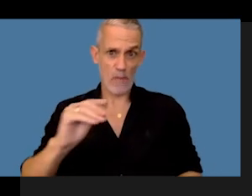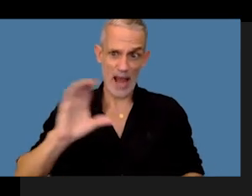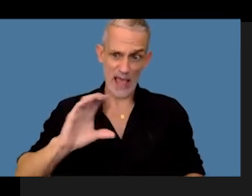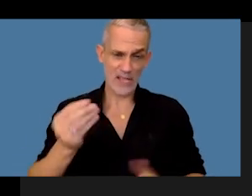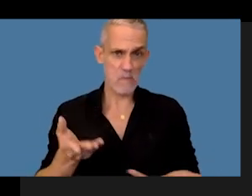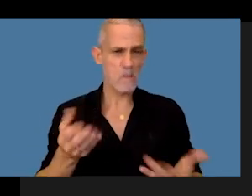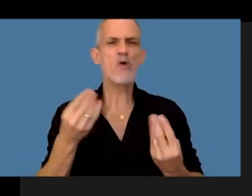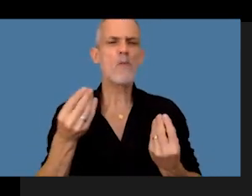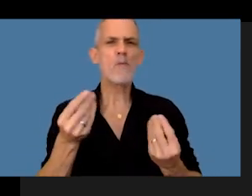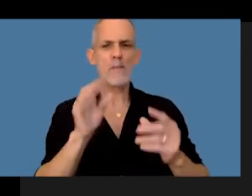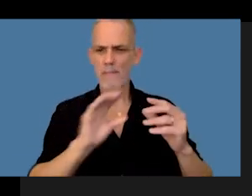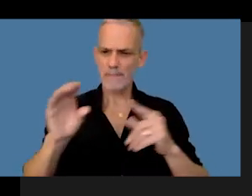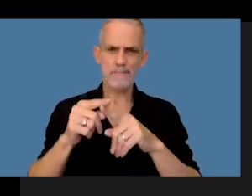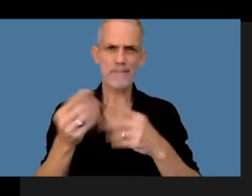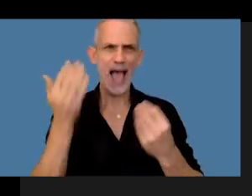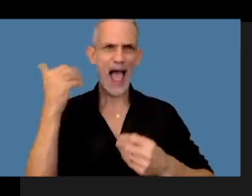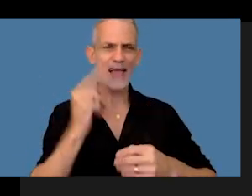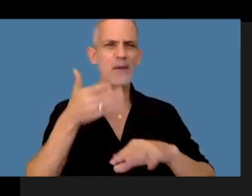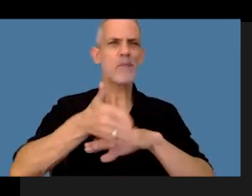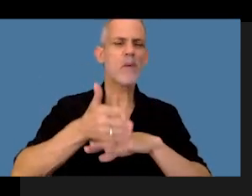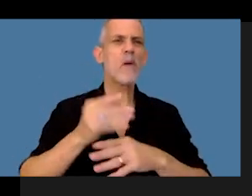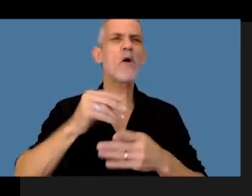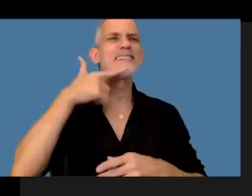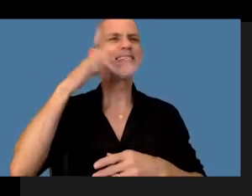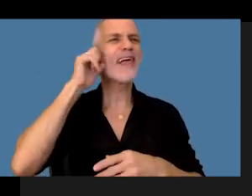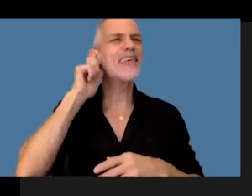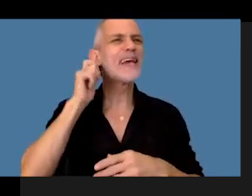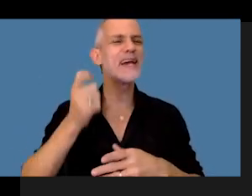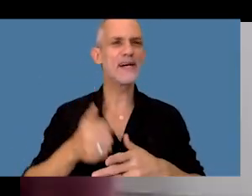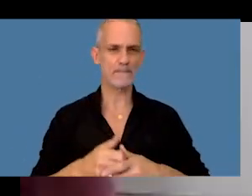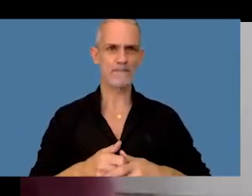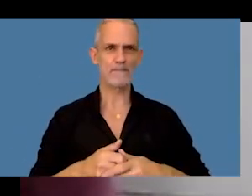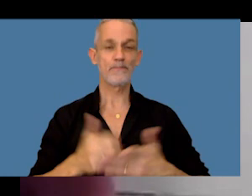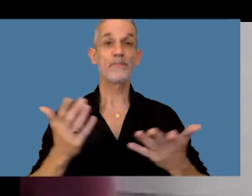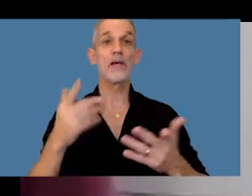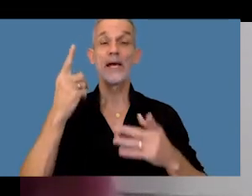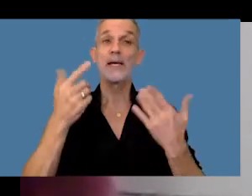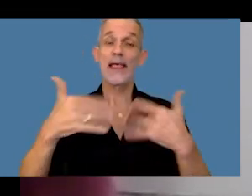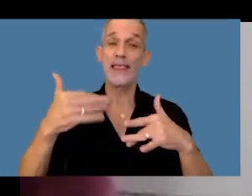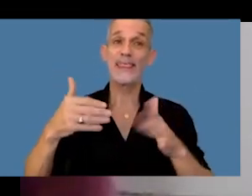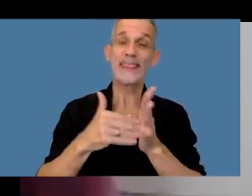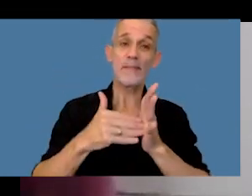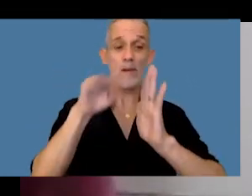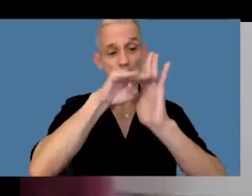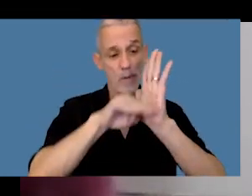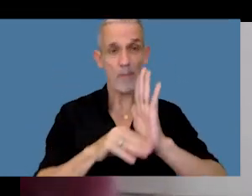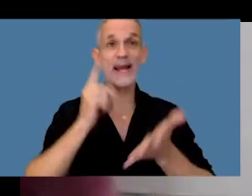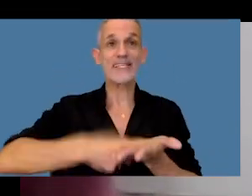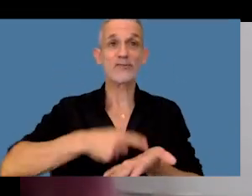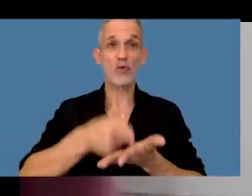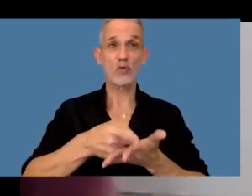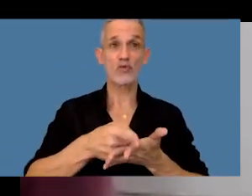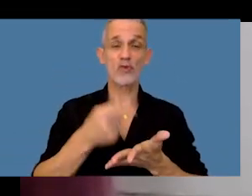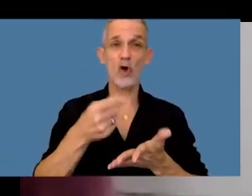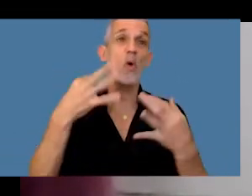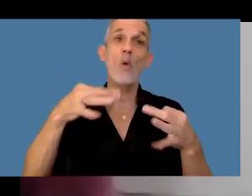¿Cómo vamos a hacer para ingresarlas cuando antes la ingresábamos por el CIRADIG? De acuerdo a la letra de esa resolución, lo